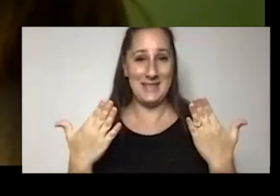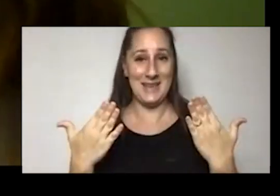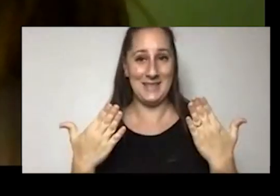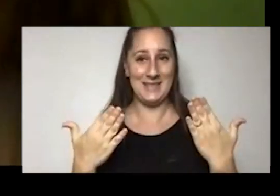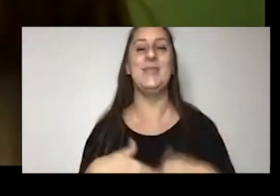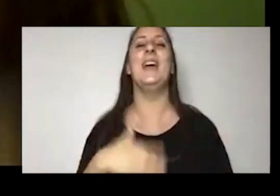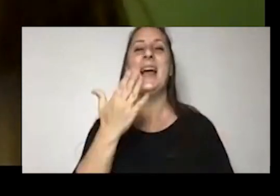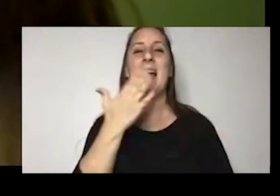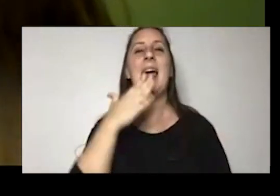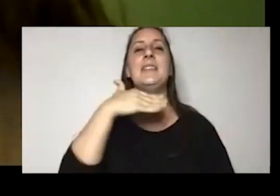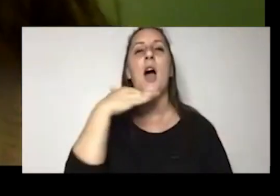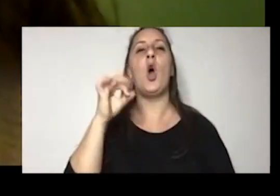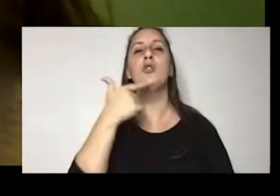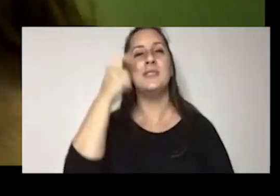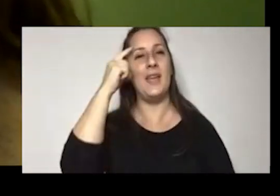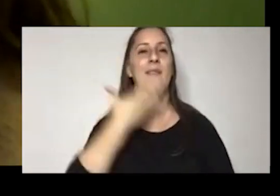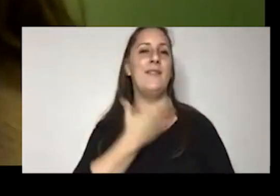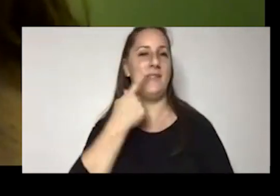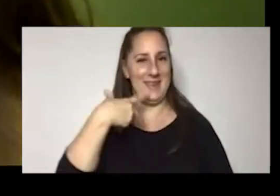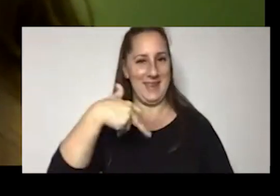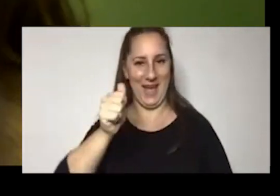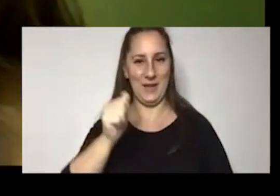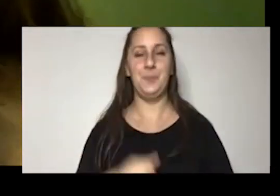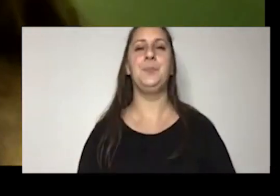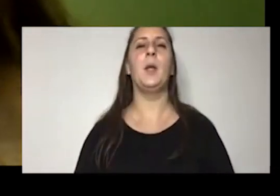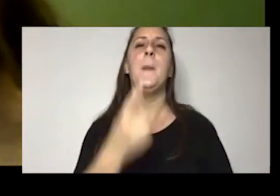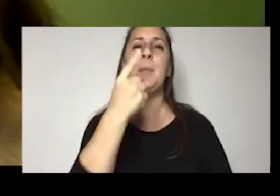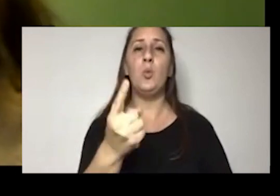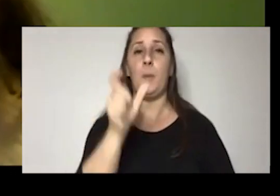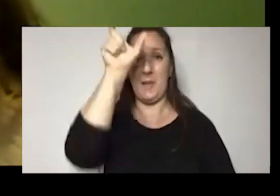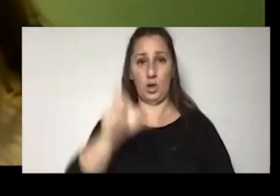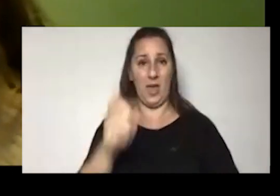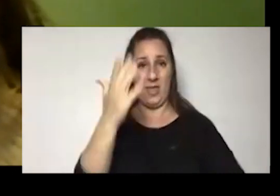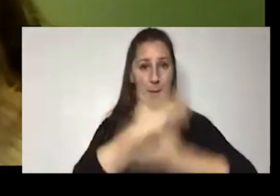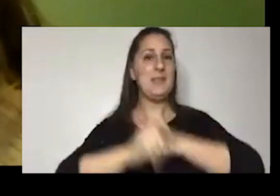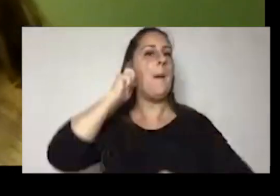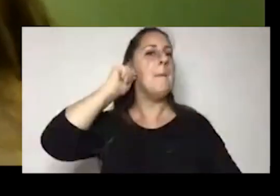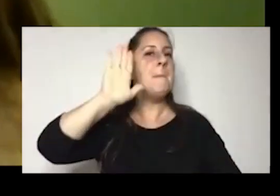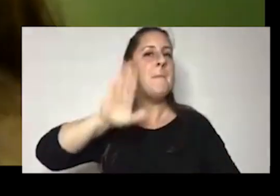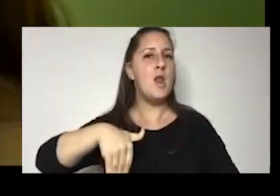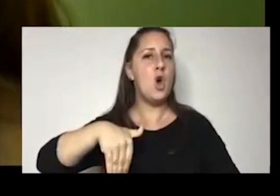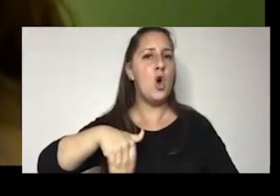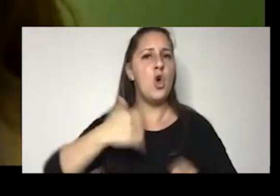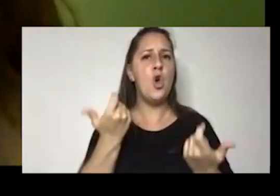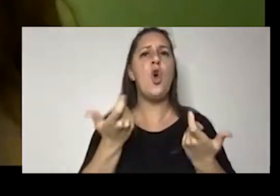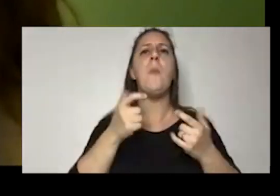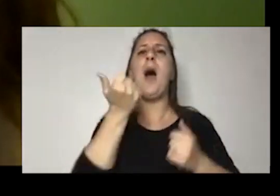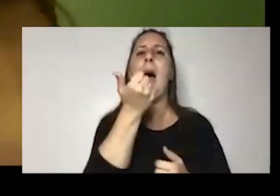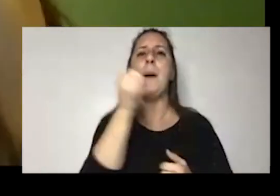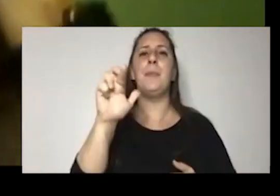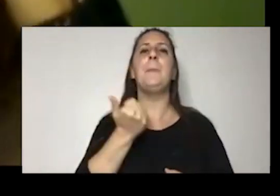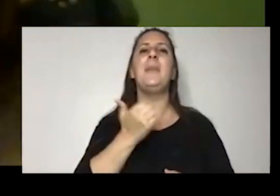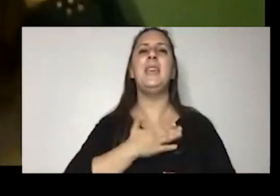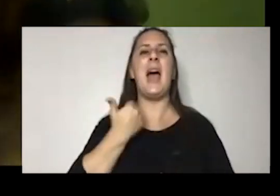Josefina. Dice, si el discapacitado es menor de edad, ¿cómo valido los datos en la aplicación Mi Argentina? No sé si eso lo